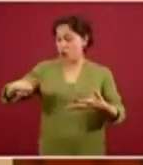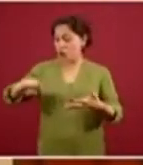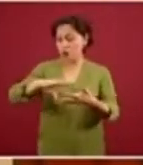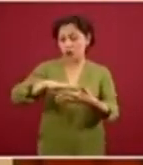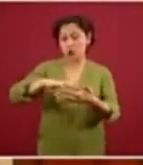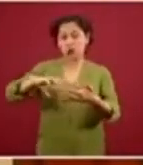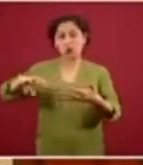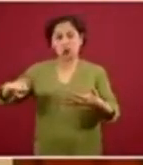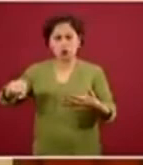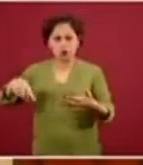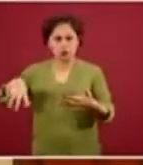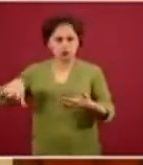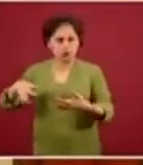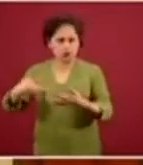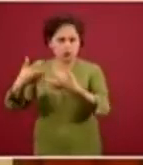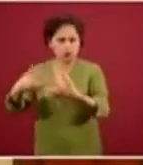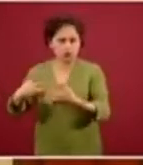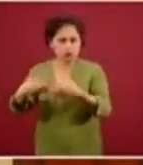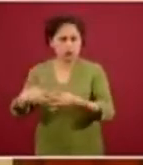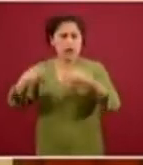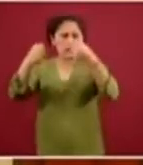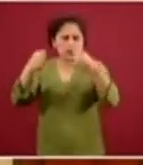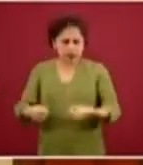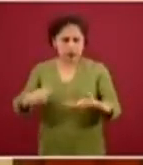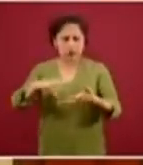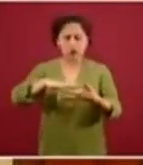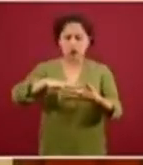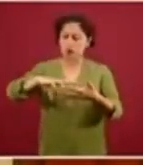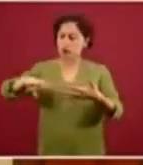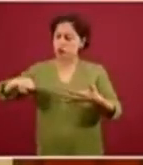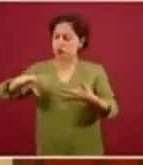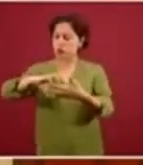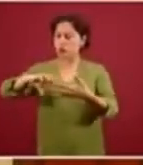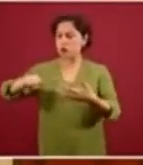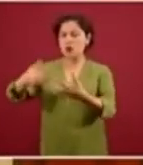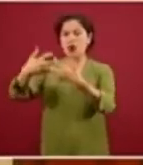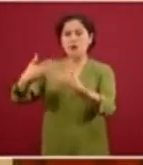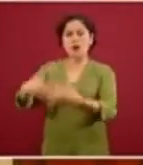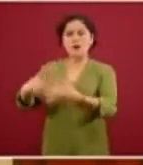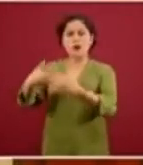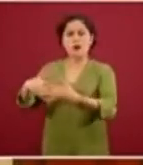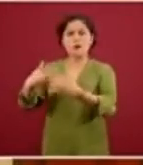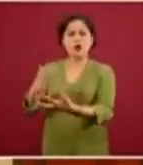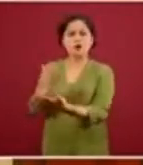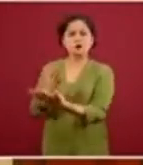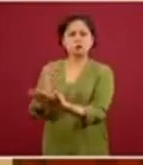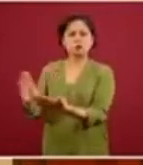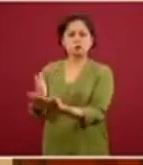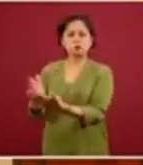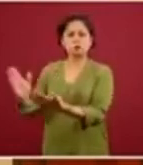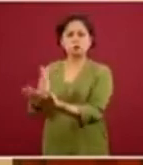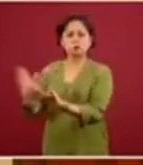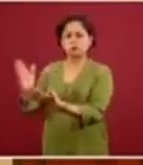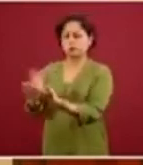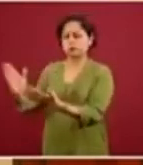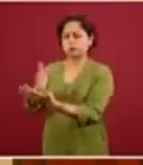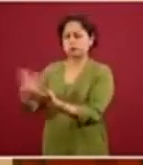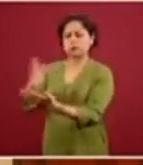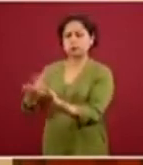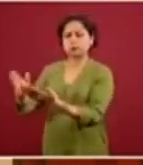seguro, filtra o centrifuga esa sangre, separa el componente a seleccionar y regresa la sangre al